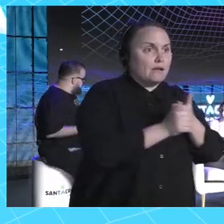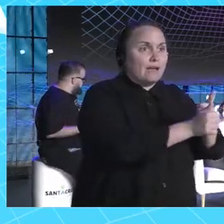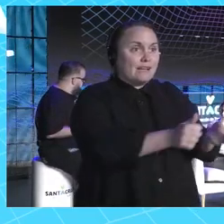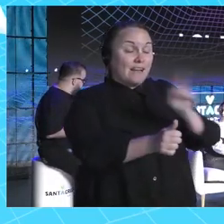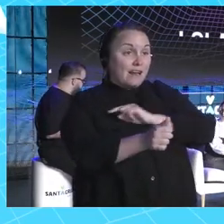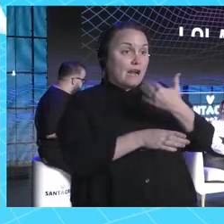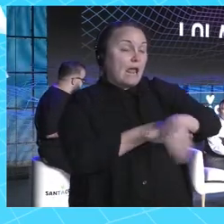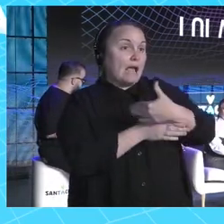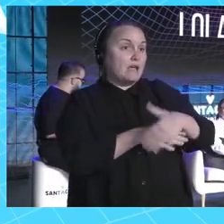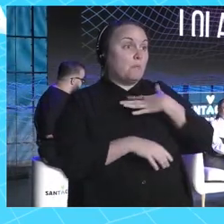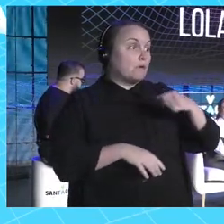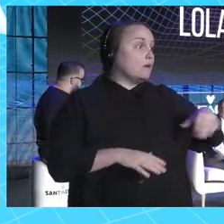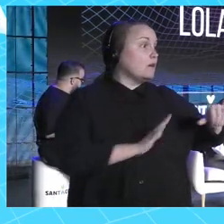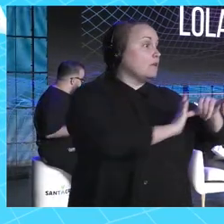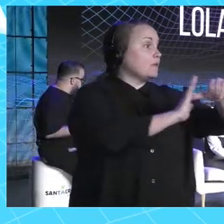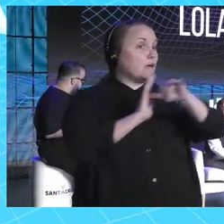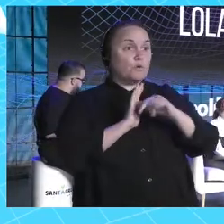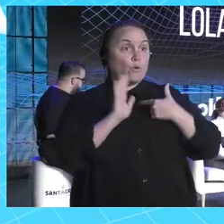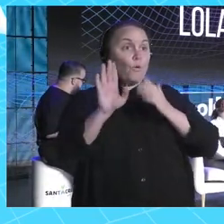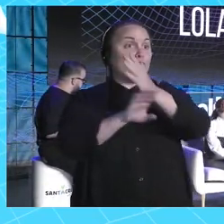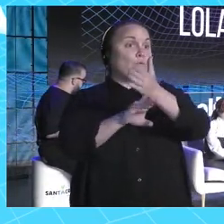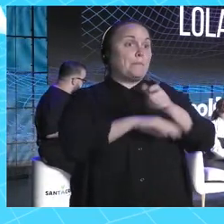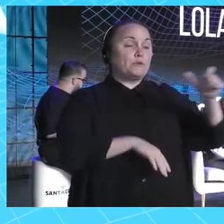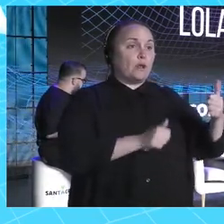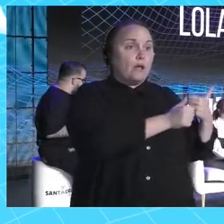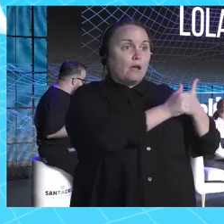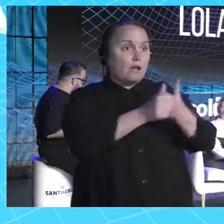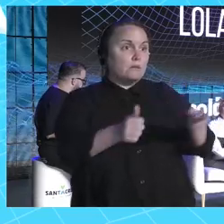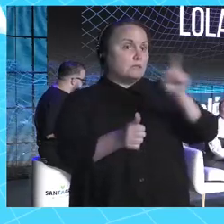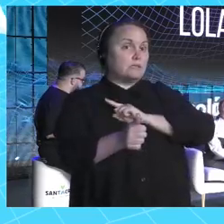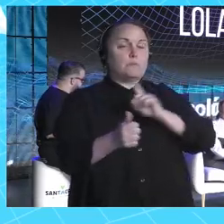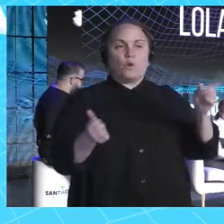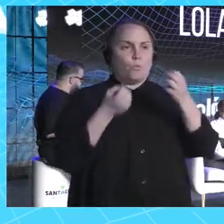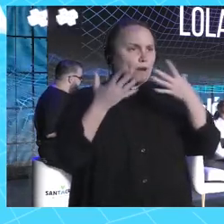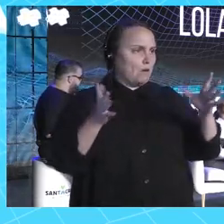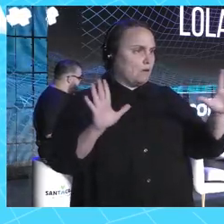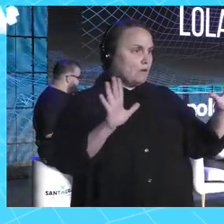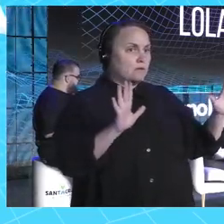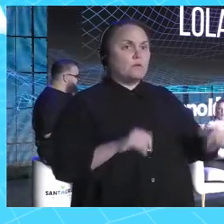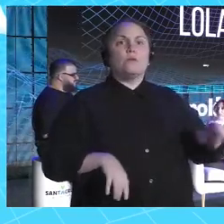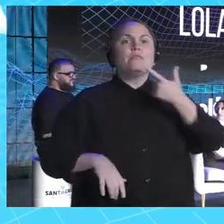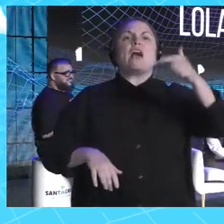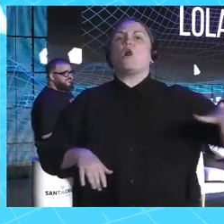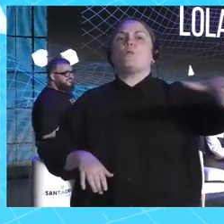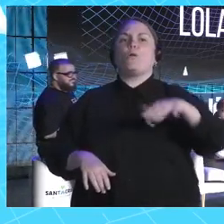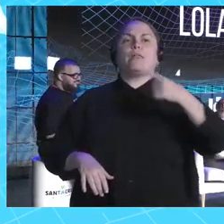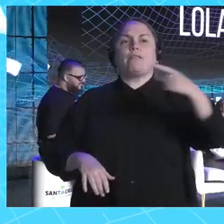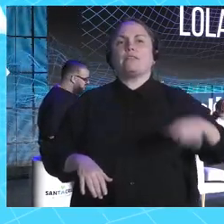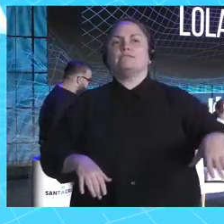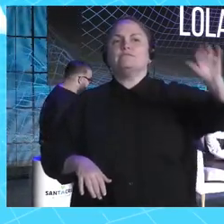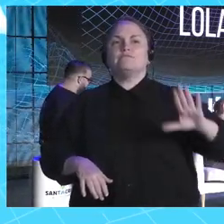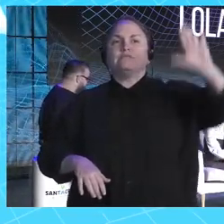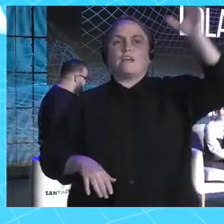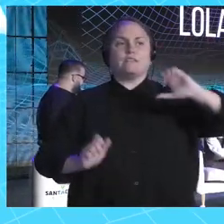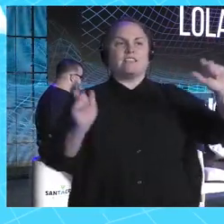y posiblemente esté por aquí porque va a todos los actos a los que a los que yo voy pero bueno que no sé si está pero bueno que si está